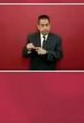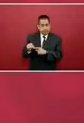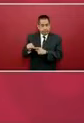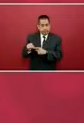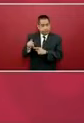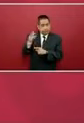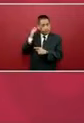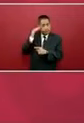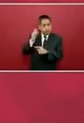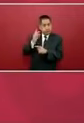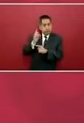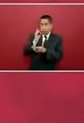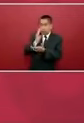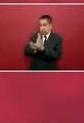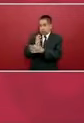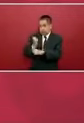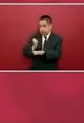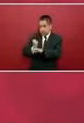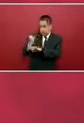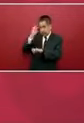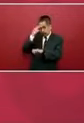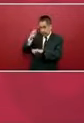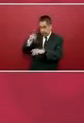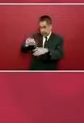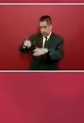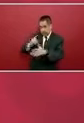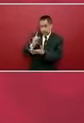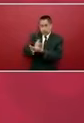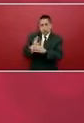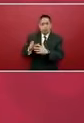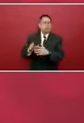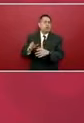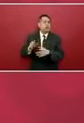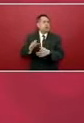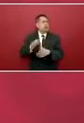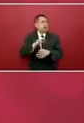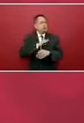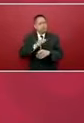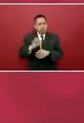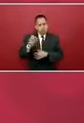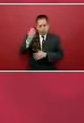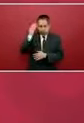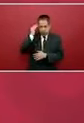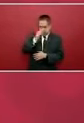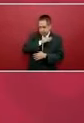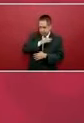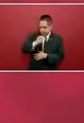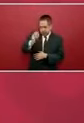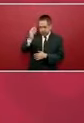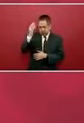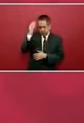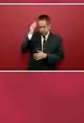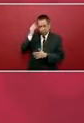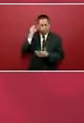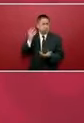se daba en el Estado de México, estoy hablando de hace